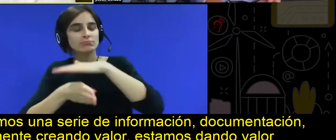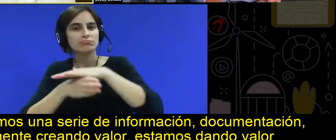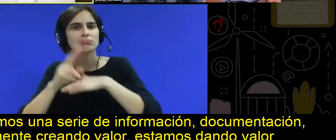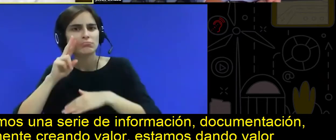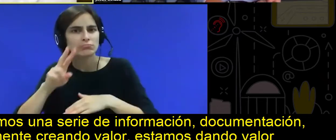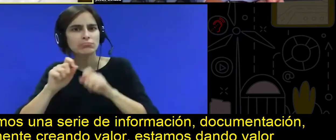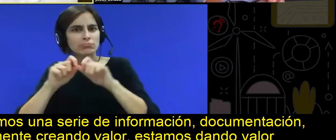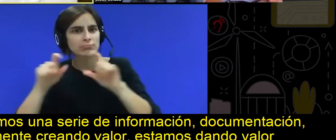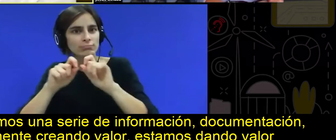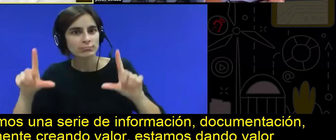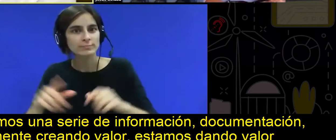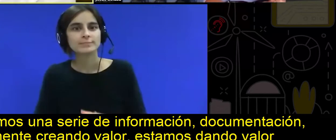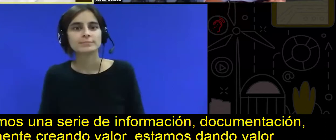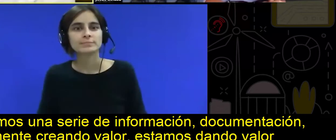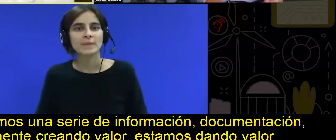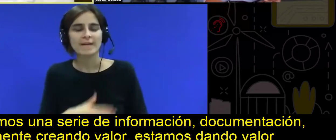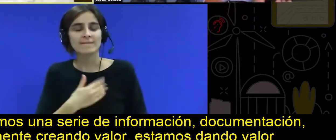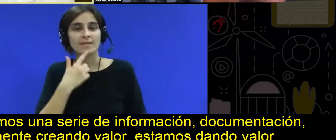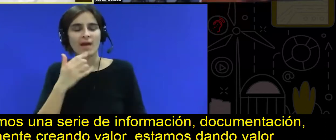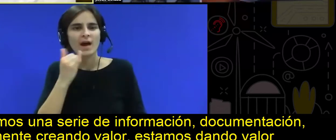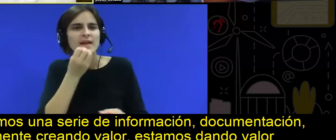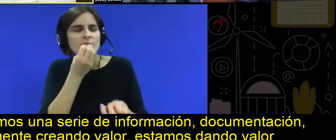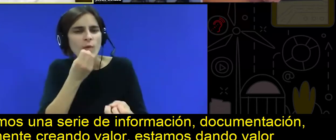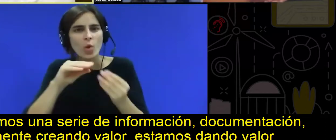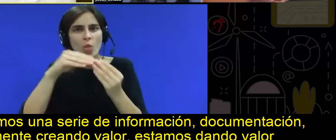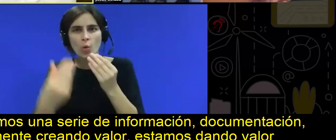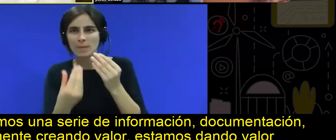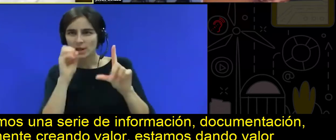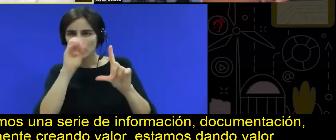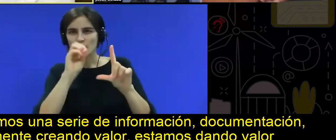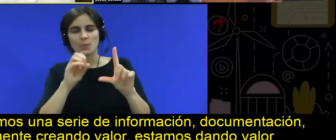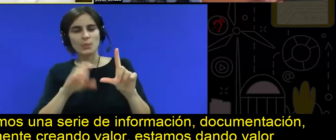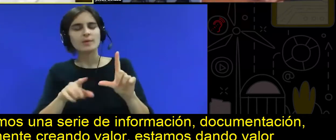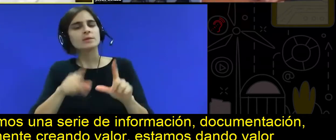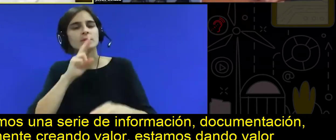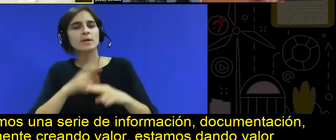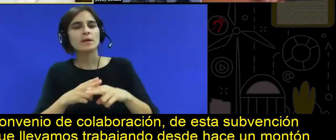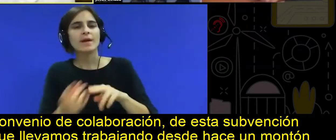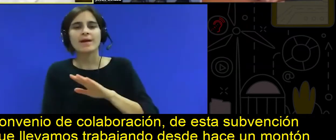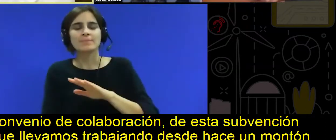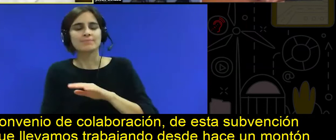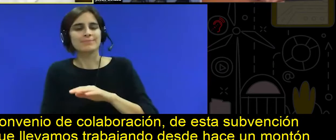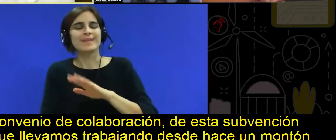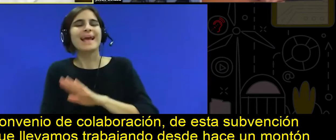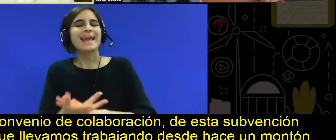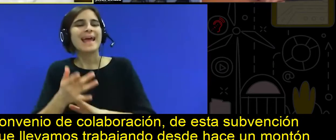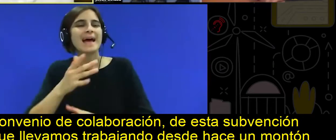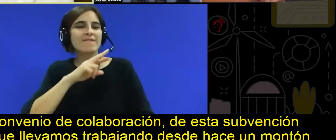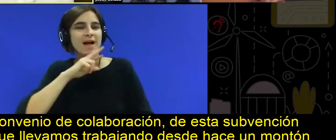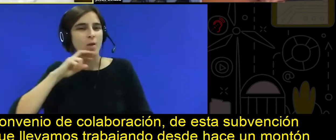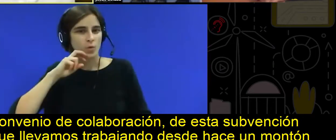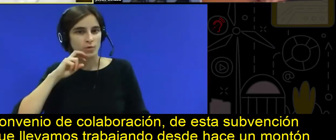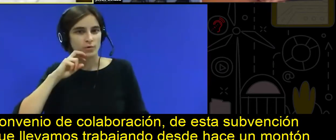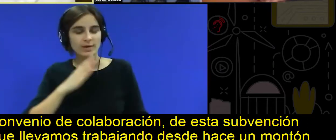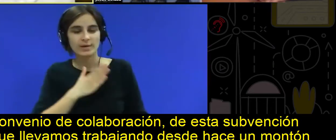información, documentación, estamos realmente creando valor, estamos dando valor a través de